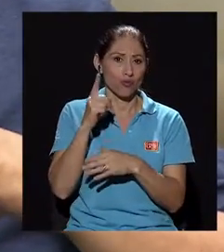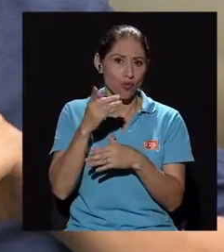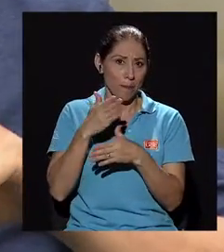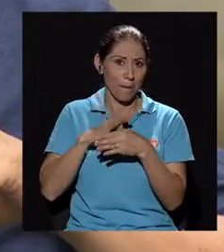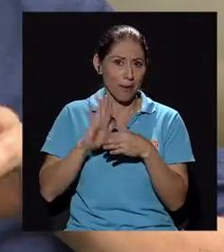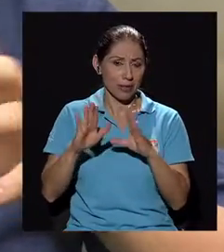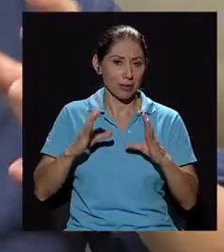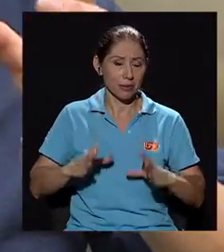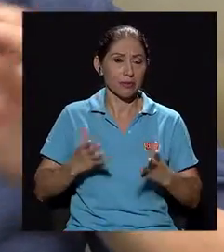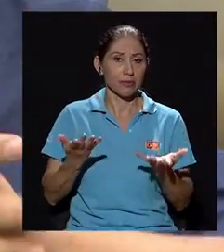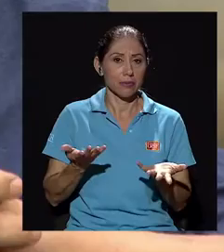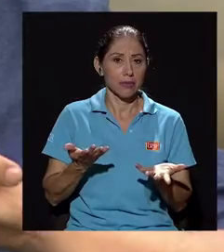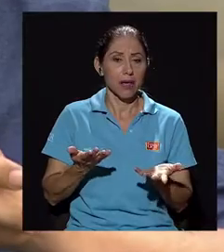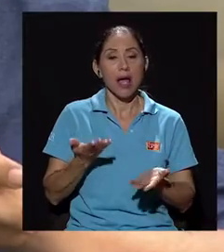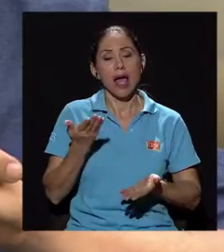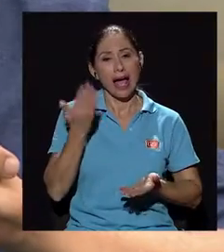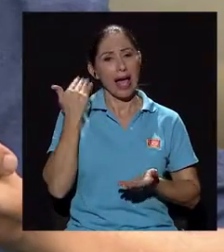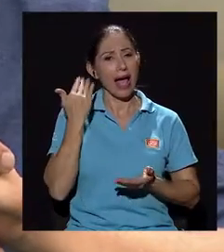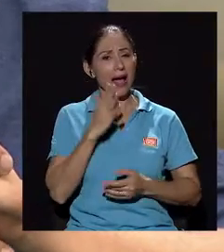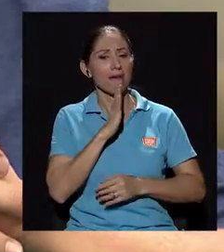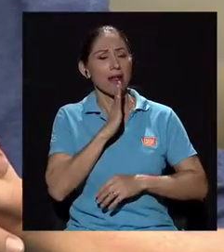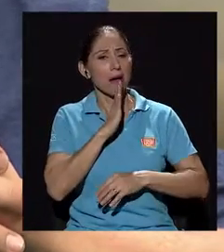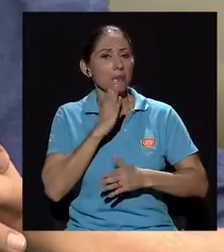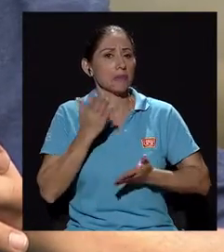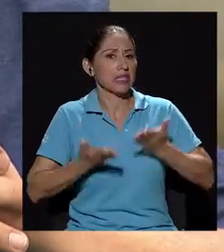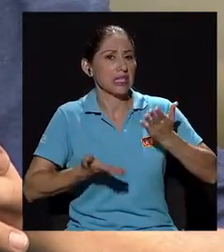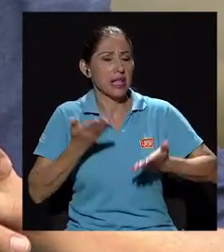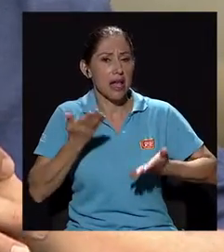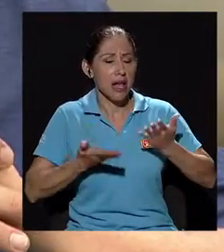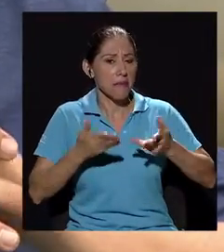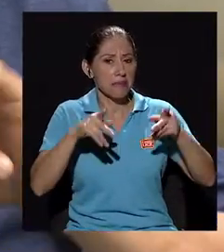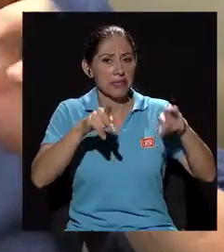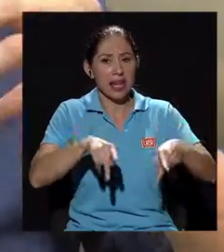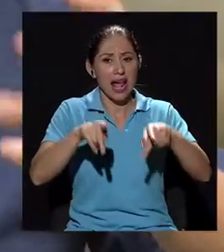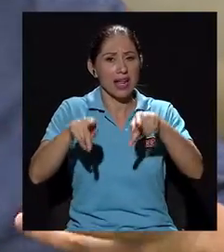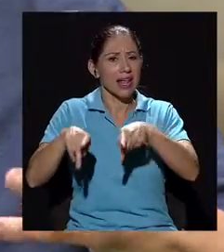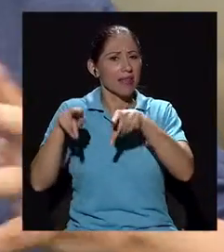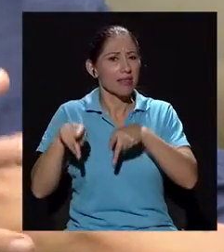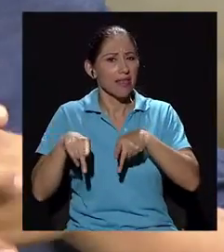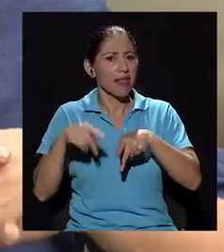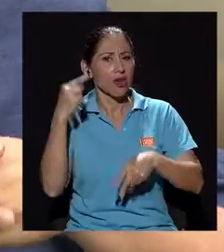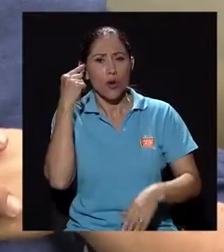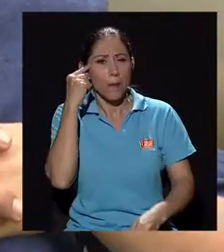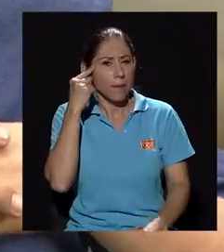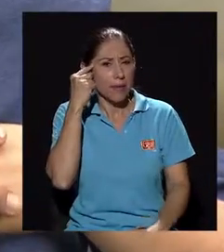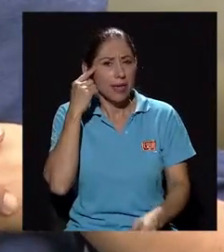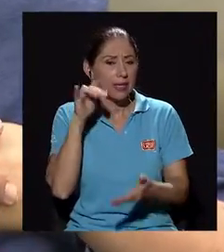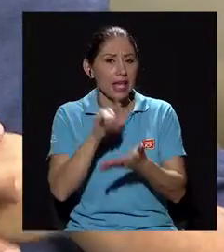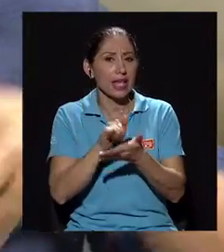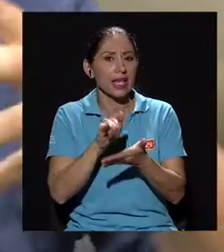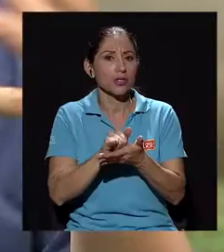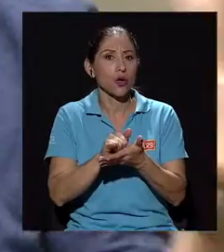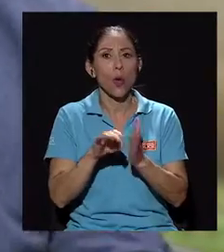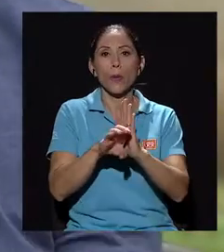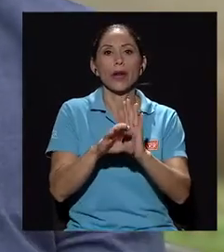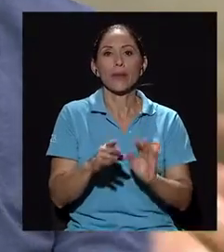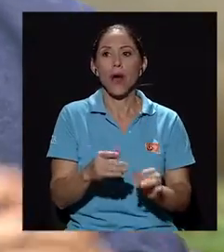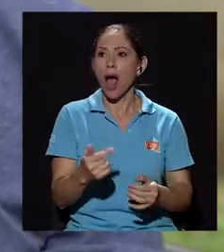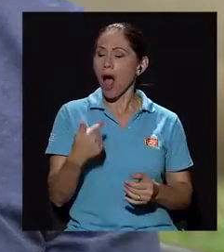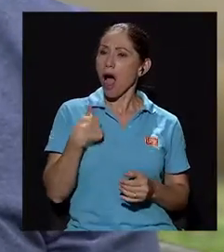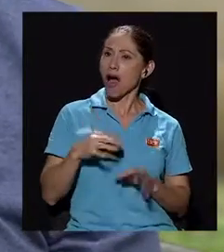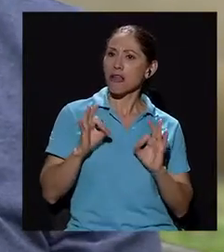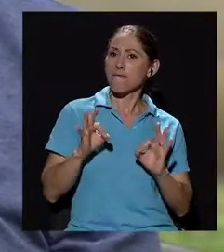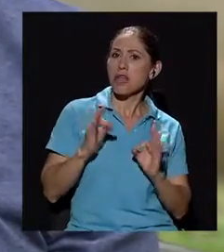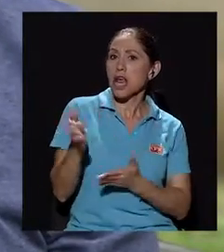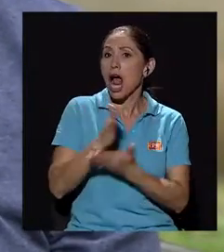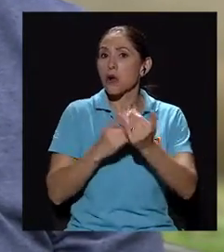el hecho de que quizás, ¿verdad?, la gente no piensa, ¿verdad?, en este asunto como, bueno, ay, ¿qué? Voy a donar,